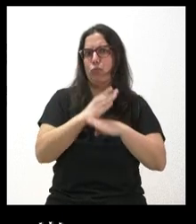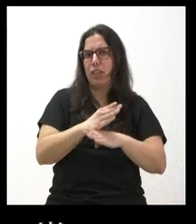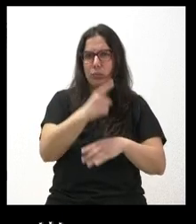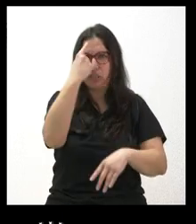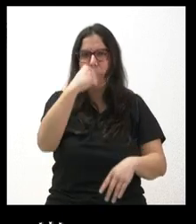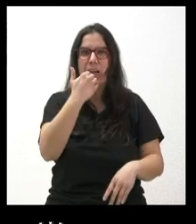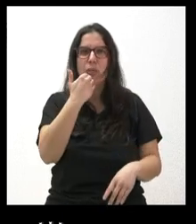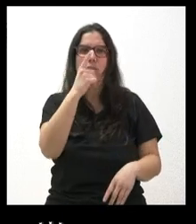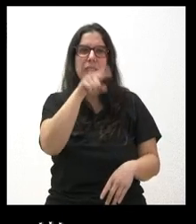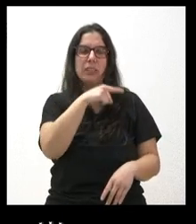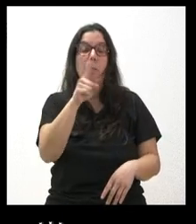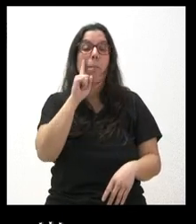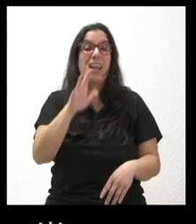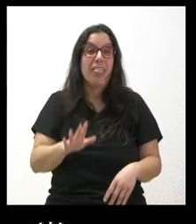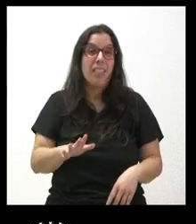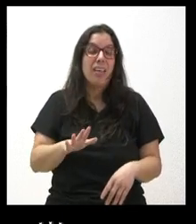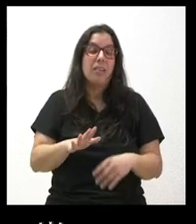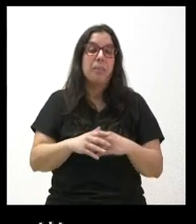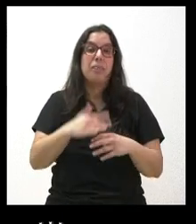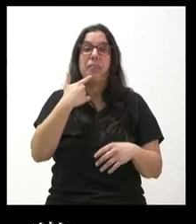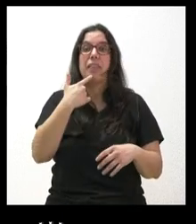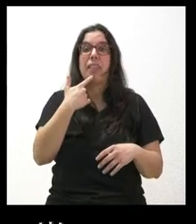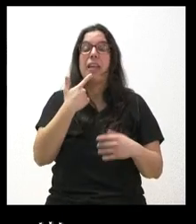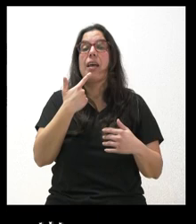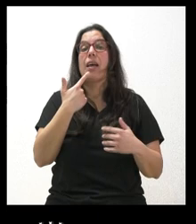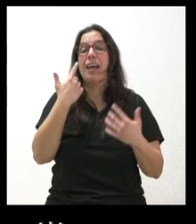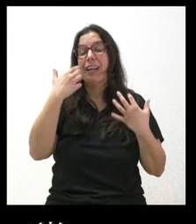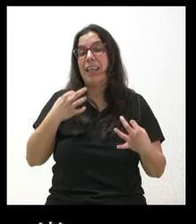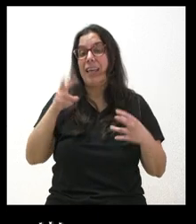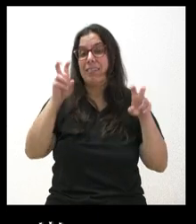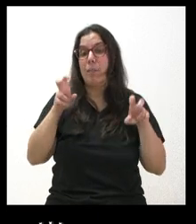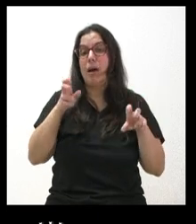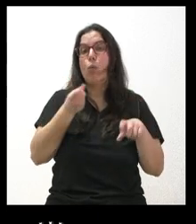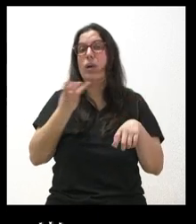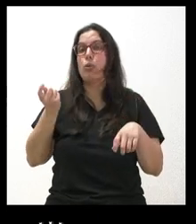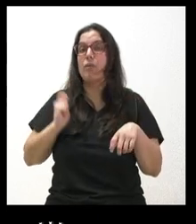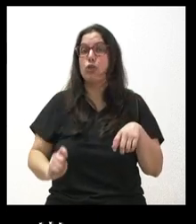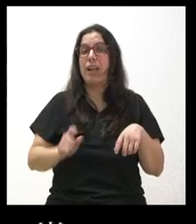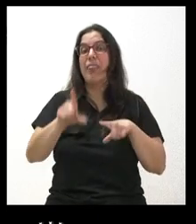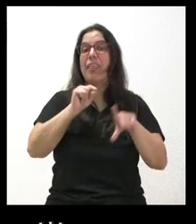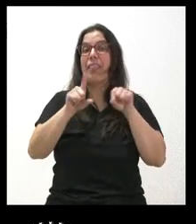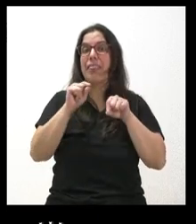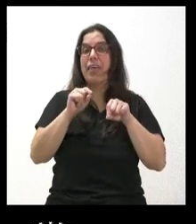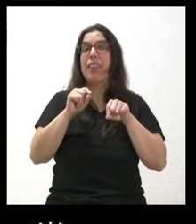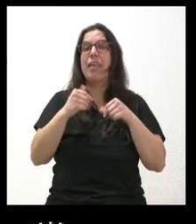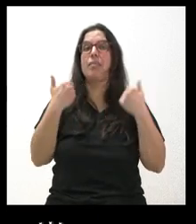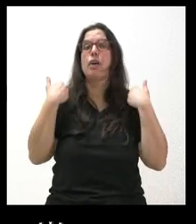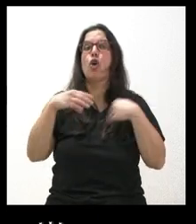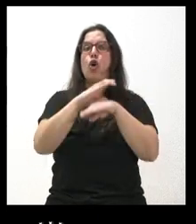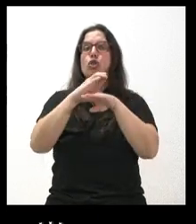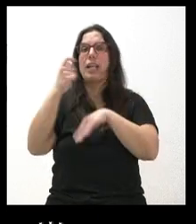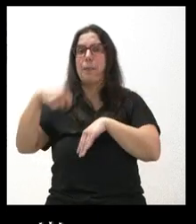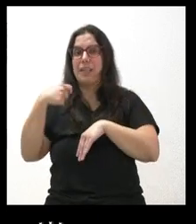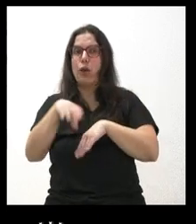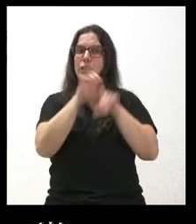esto Parece ser que depende en este caso el tema de personal esa decisión dependería de la consejería de presidencia y no de la